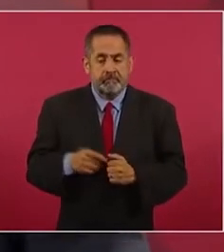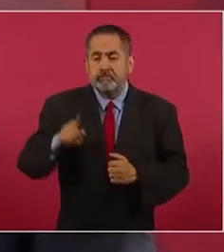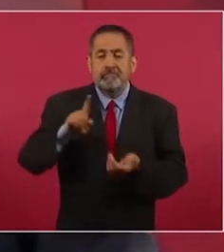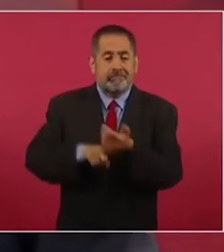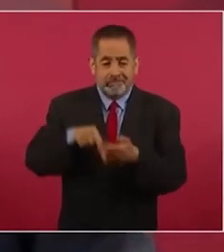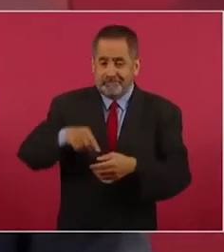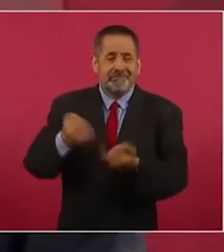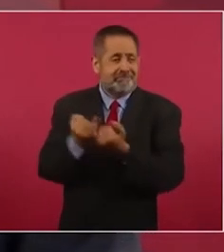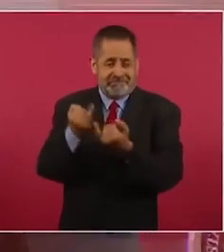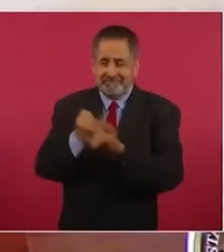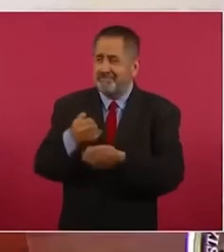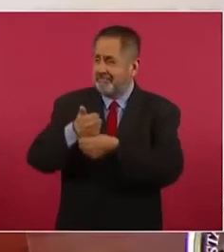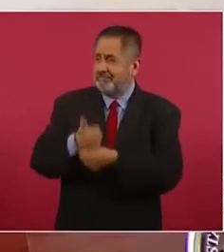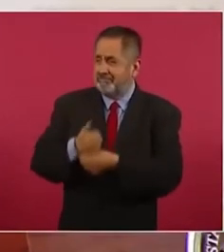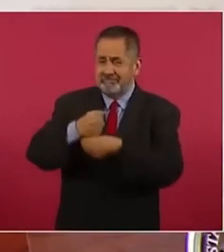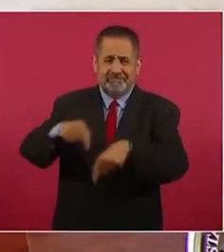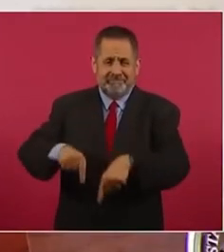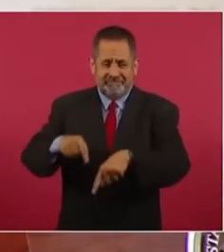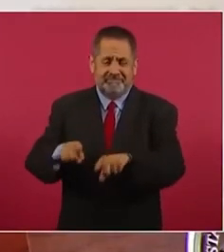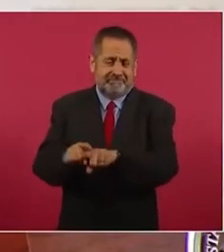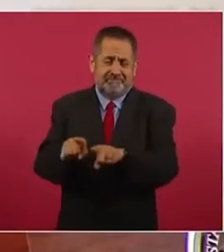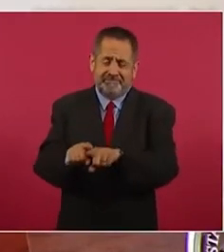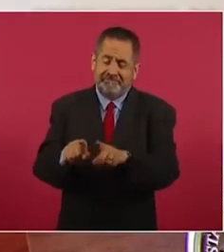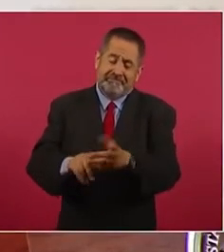padecemos aquí.